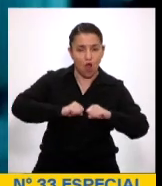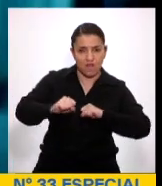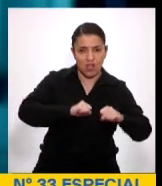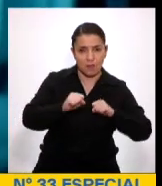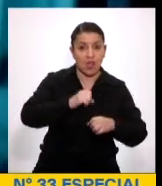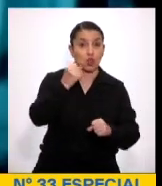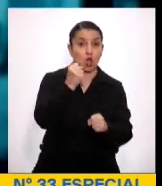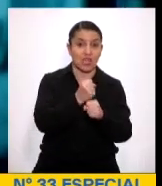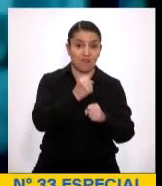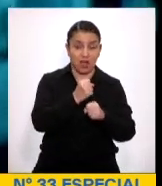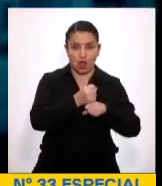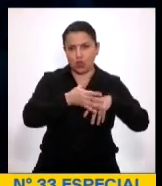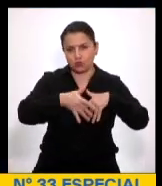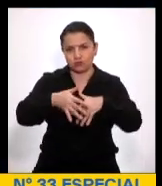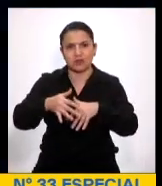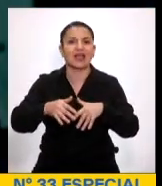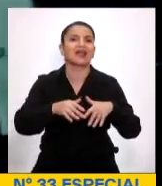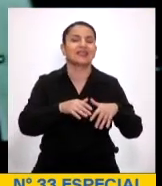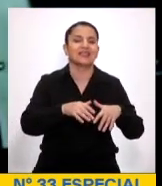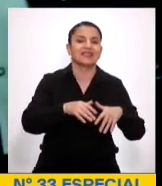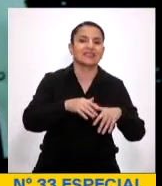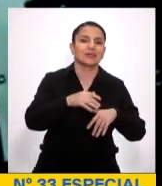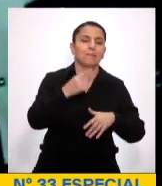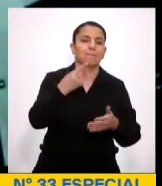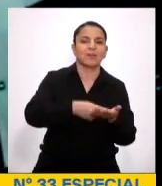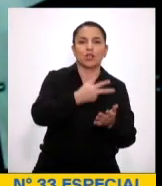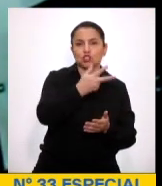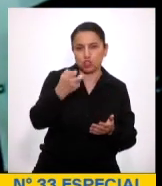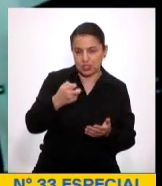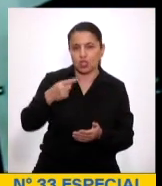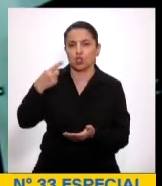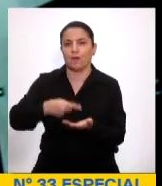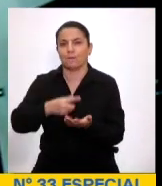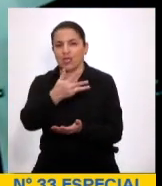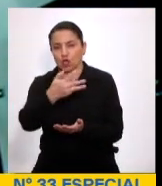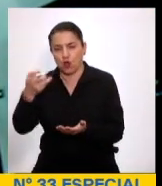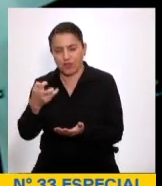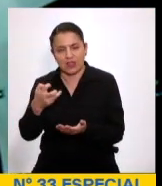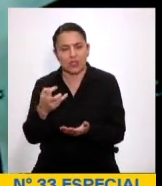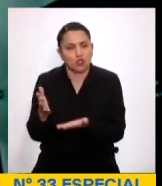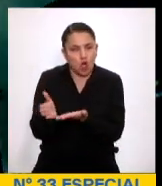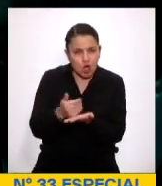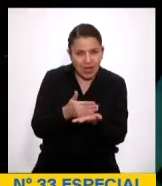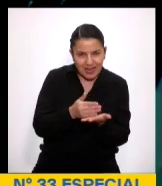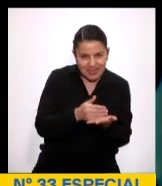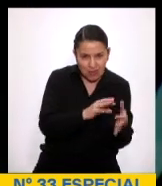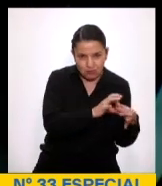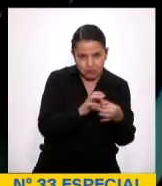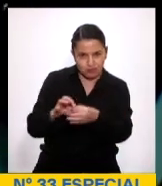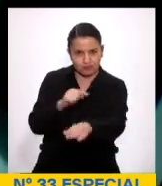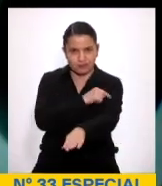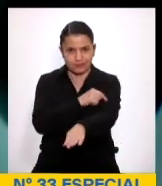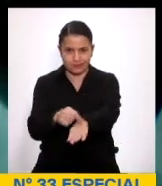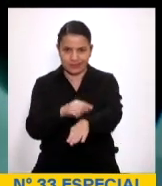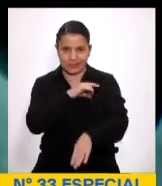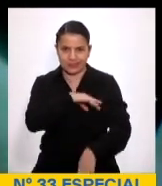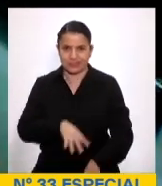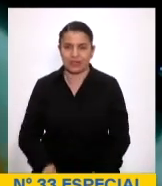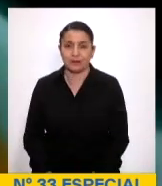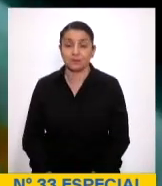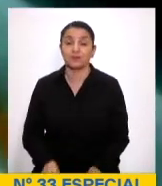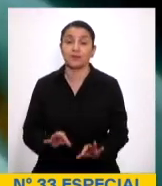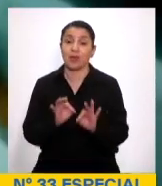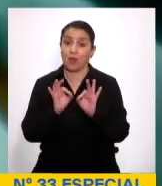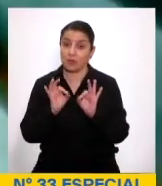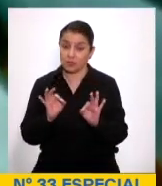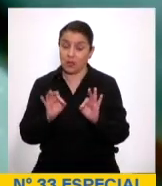XIX y XX que tomaron fuerza social organizadas y con impacto nacional es precisamente en esta época